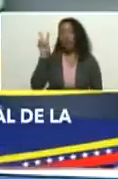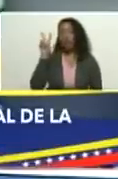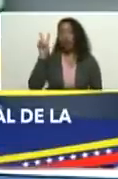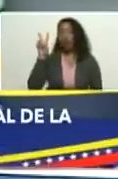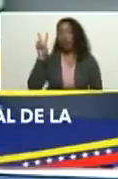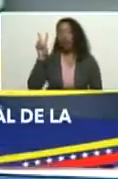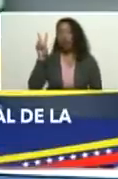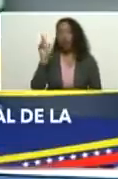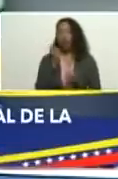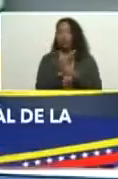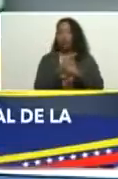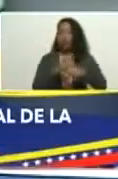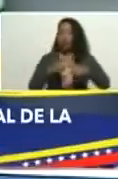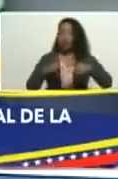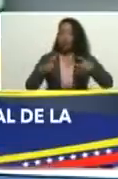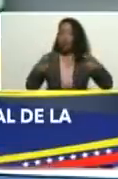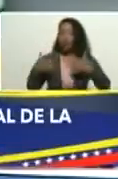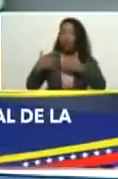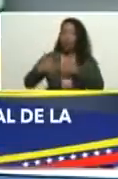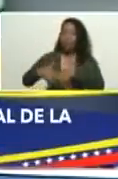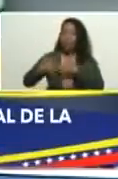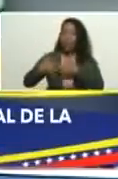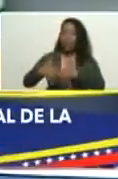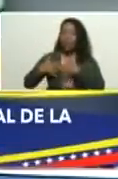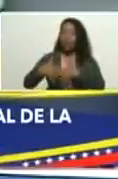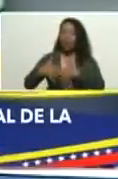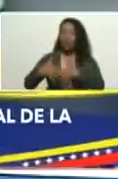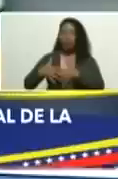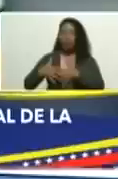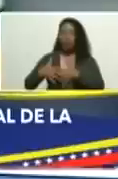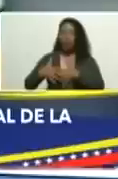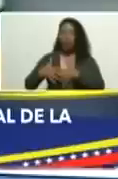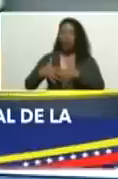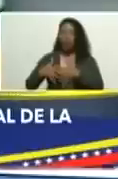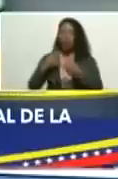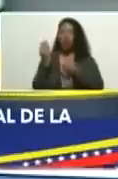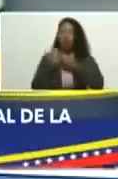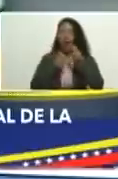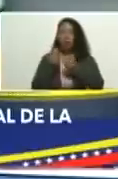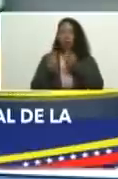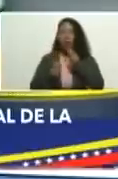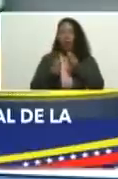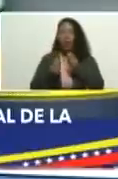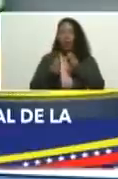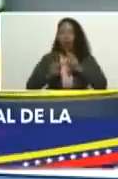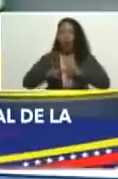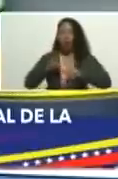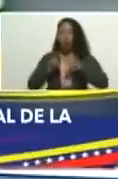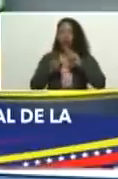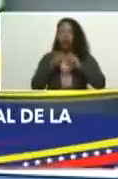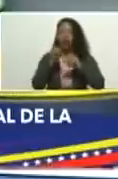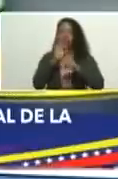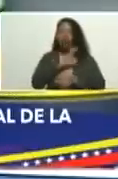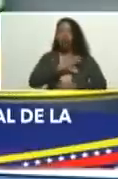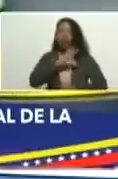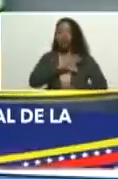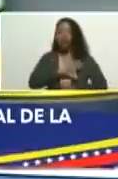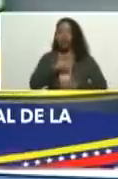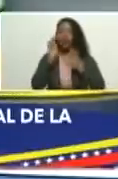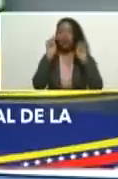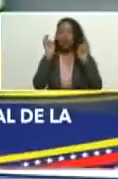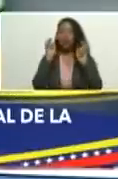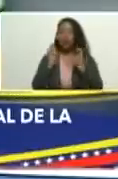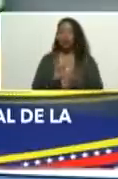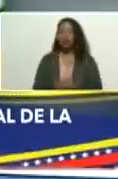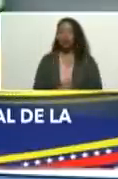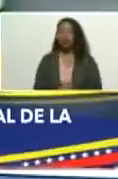en el crecimiento. Es la forma de construir el socialismo en lo industrial,